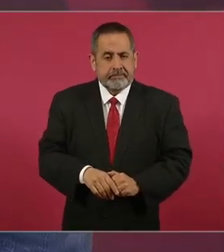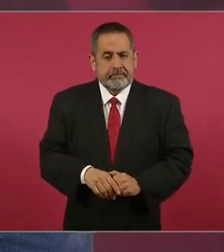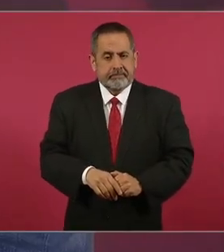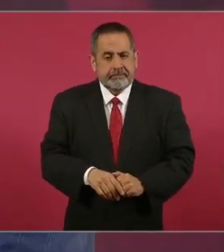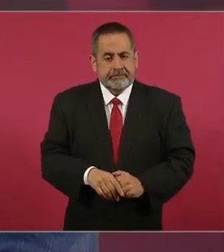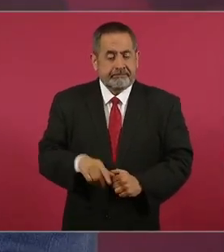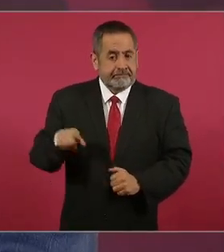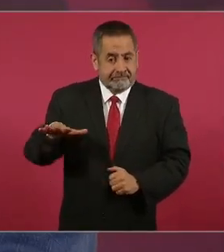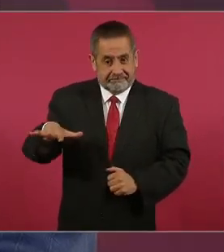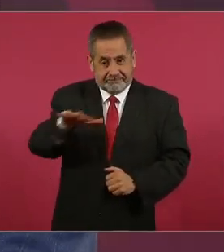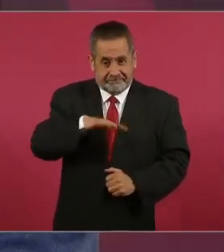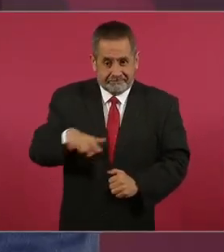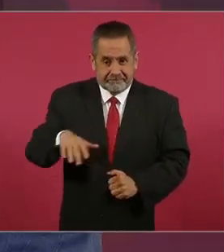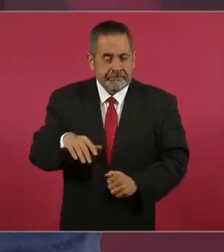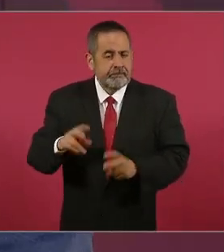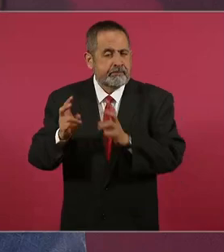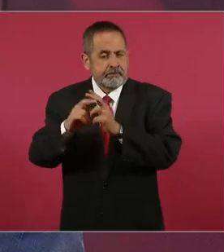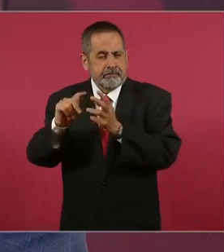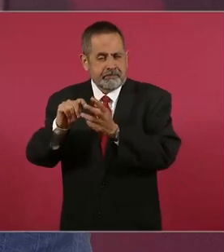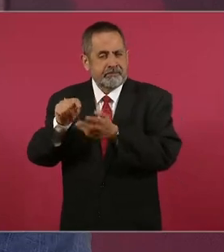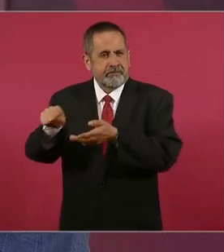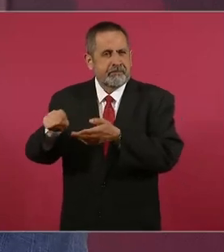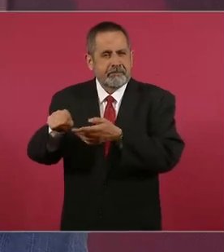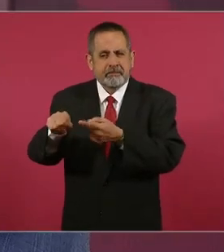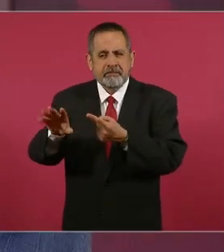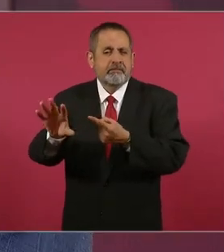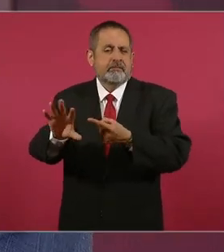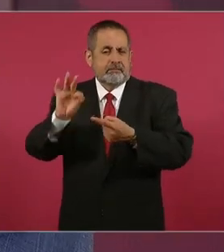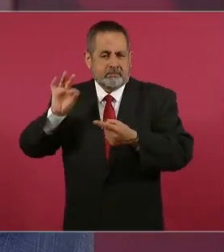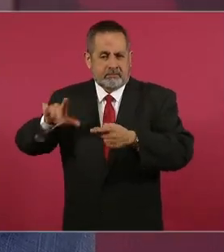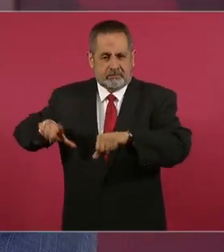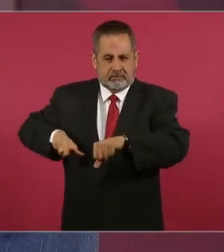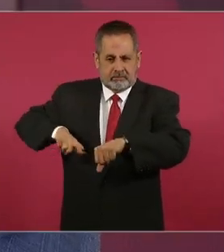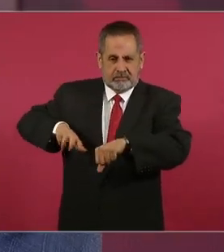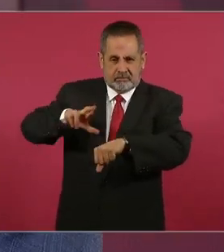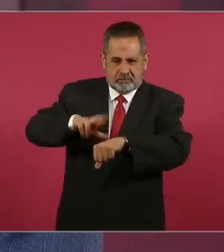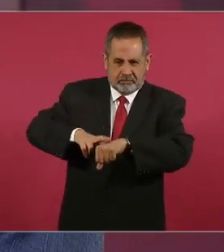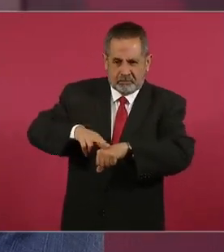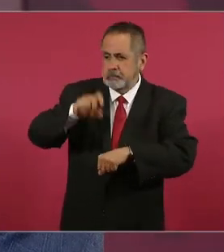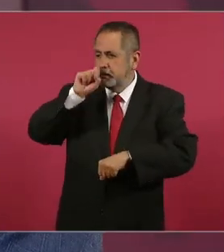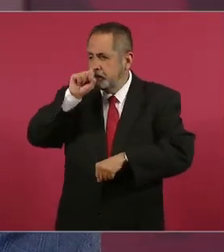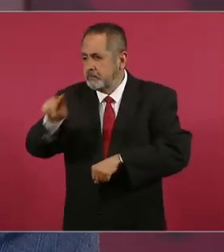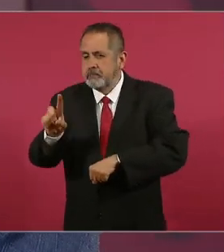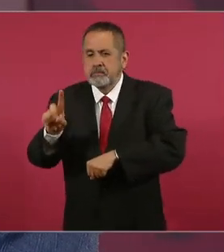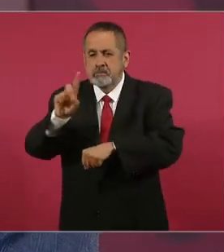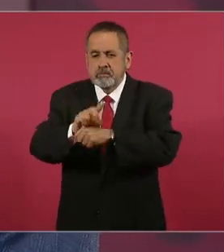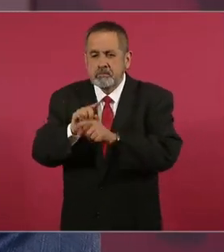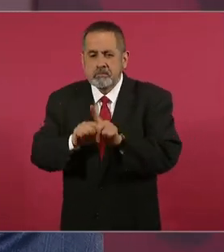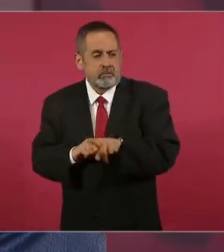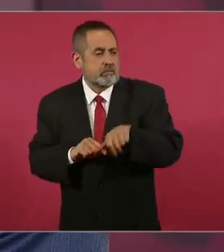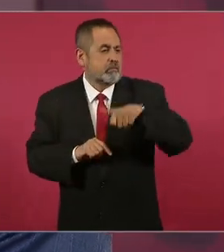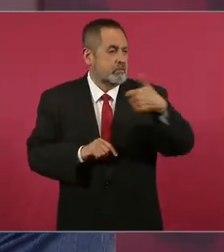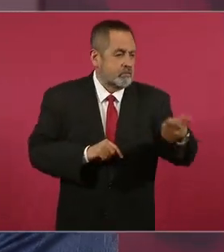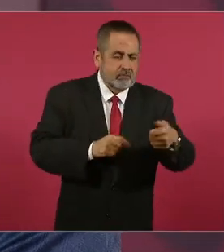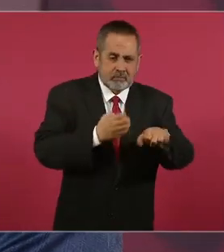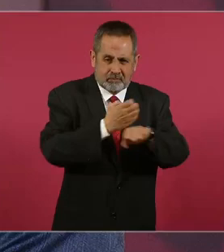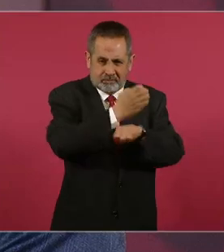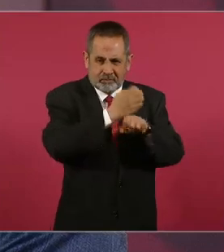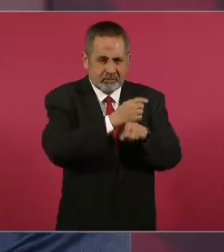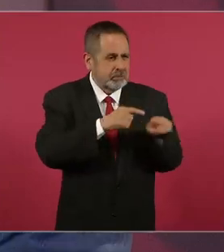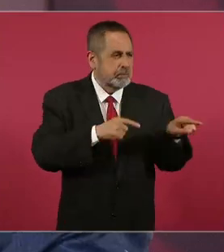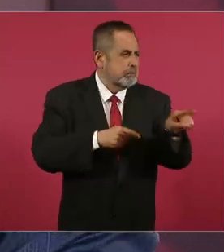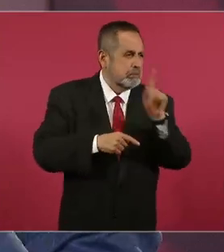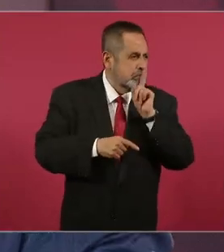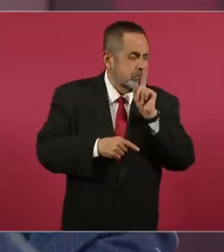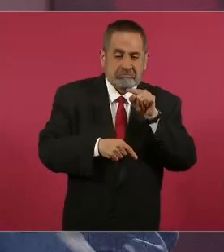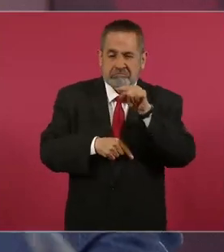el estado, porque hubieron elecciones de gobernador ese mismo día en otros estados. Y